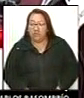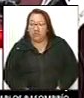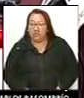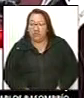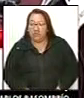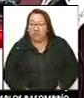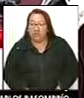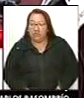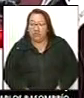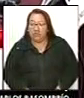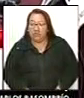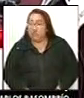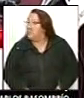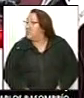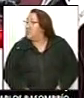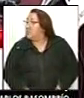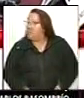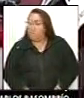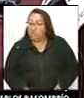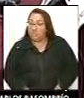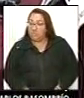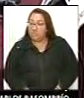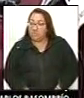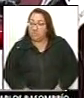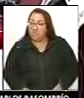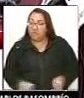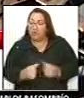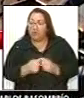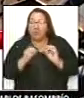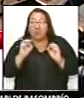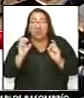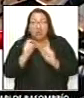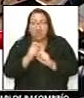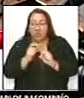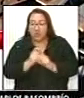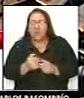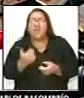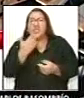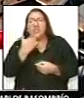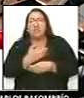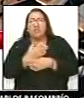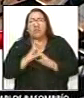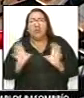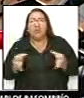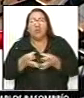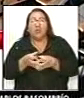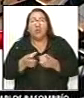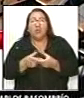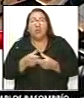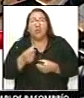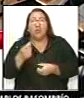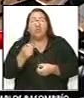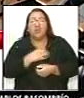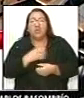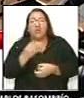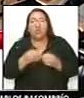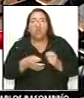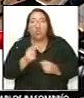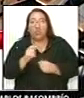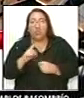Gracias, Presidente. Justamente, inclusive, por el mismo argumento y abonando lo mismo, ¿quiénes componen la Comisión de Justicia? El ministro